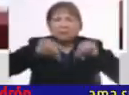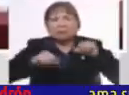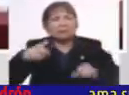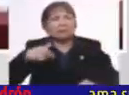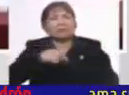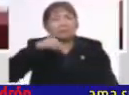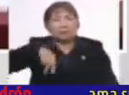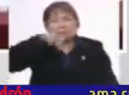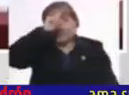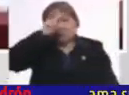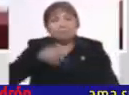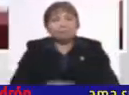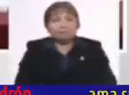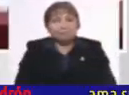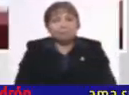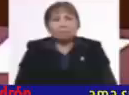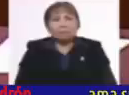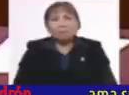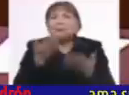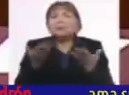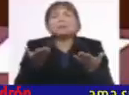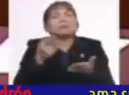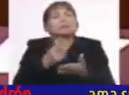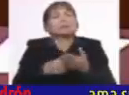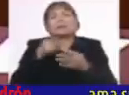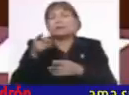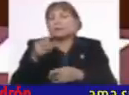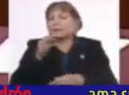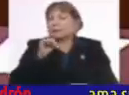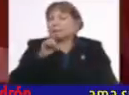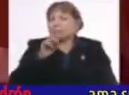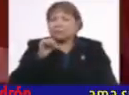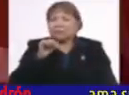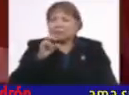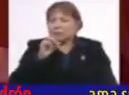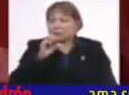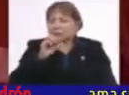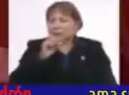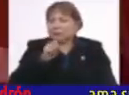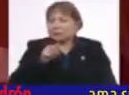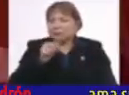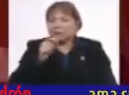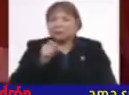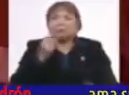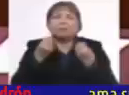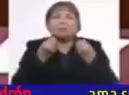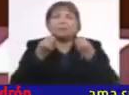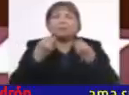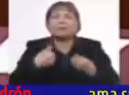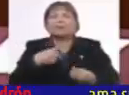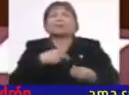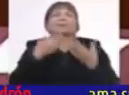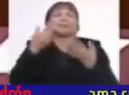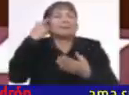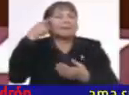nuestra patria en consecuencia señor mariano gonzález cómo podemos nosotros